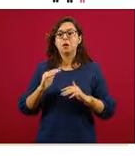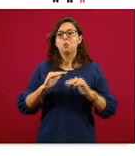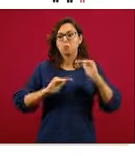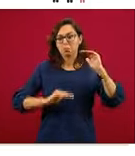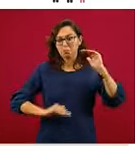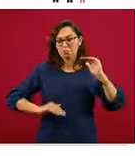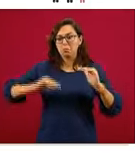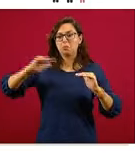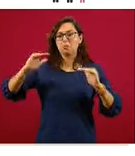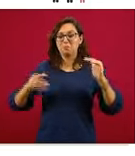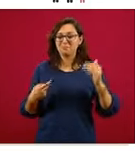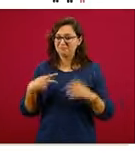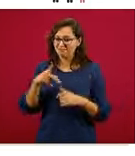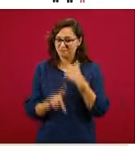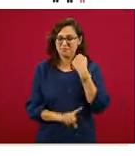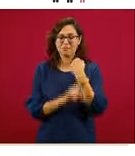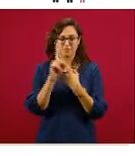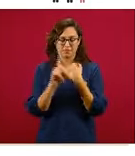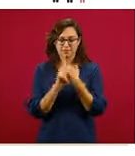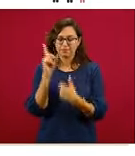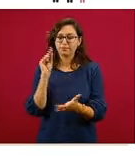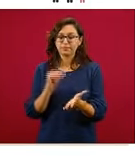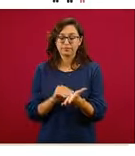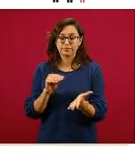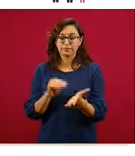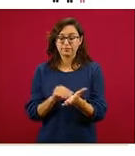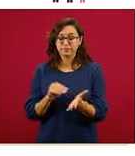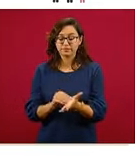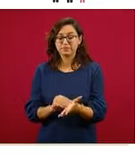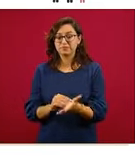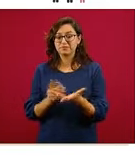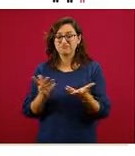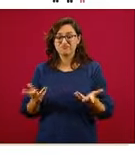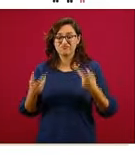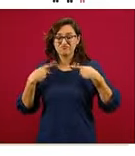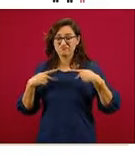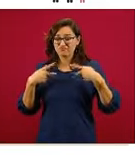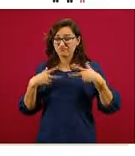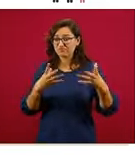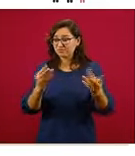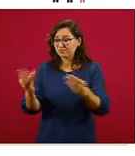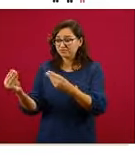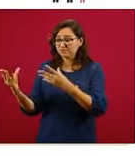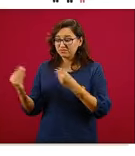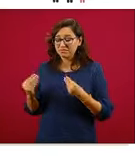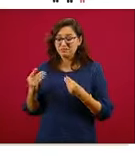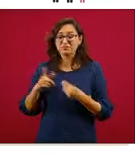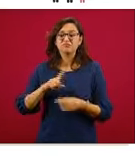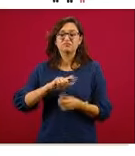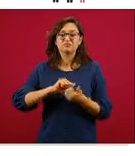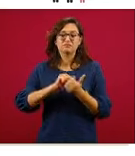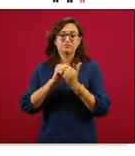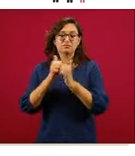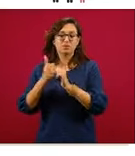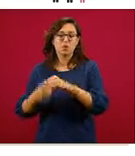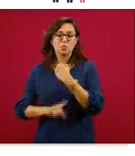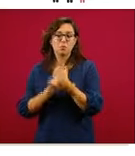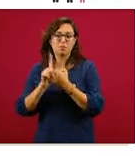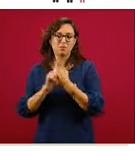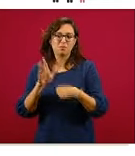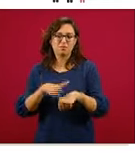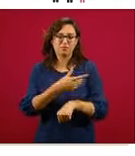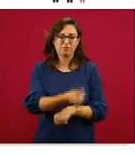Cuando vemos la gráfica, como les comentaba, muchas personas acaban teniendo problemas porque tienen otro abuso